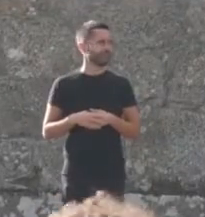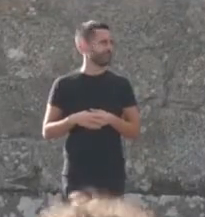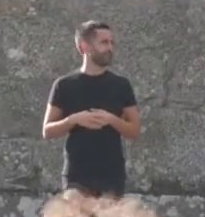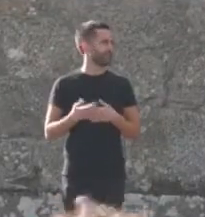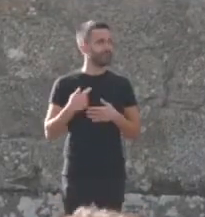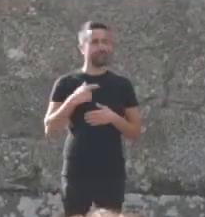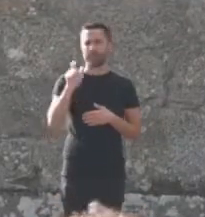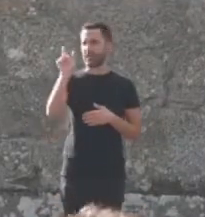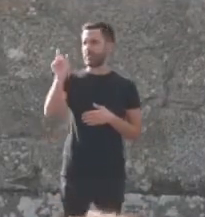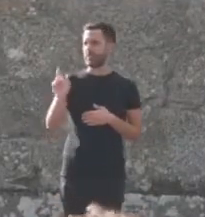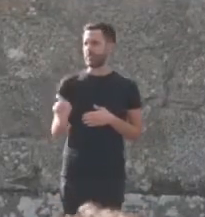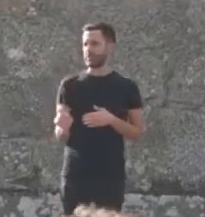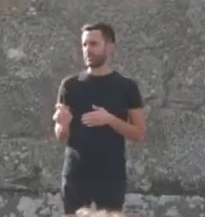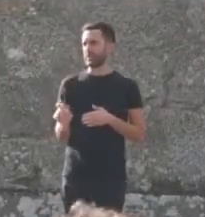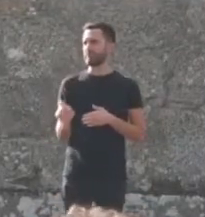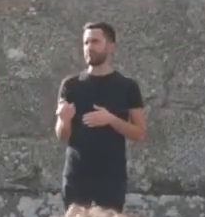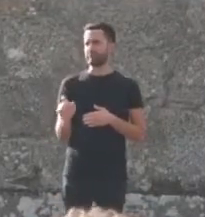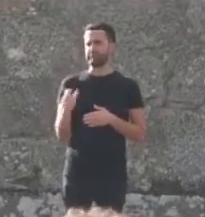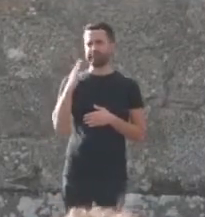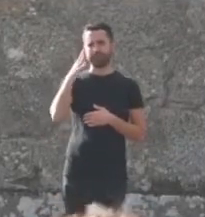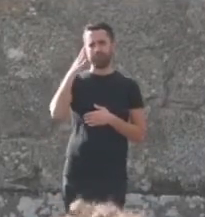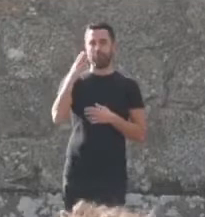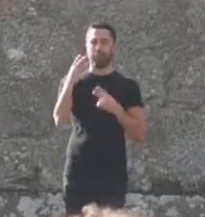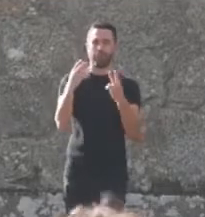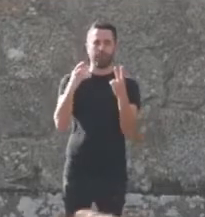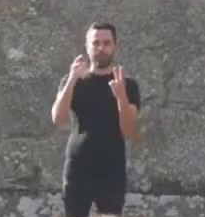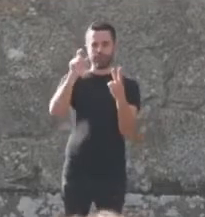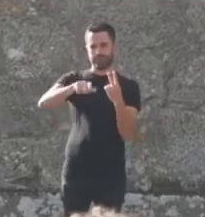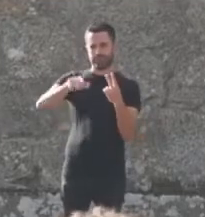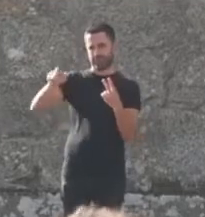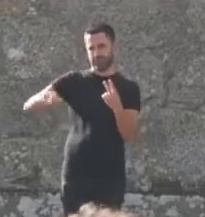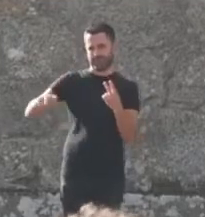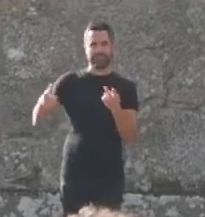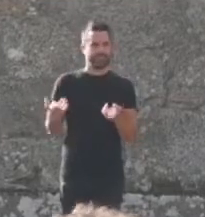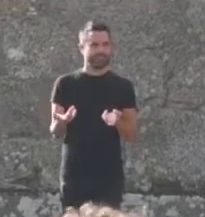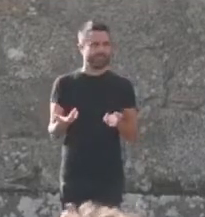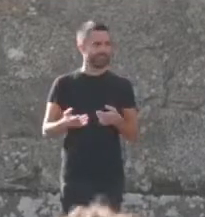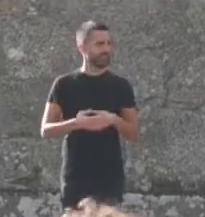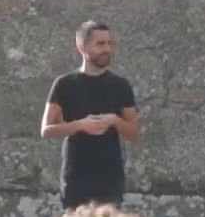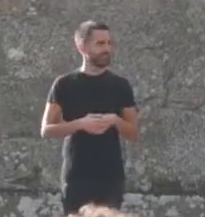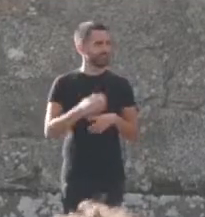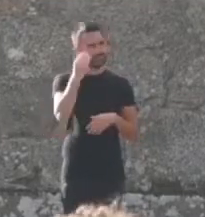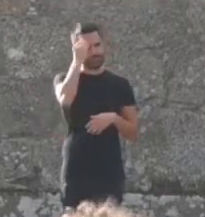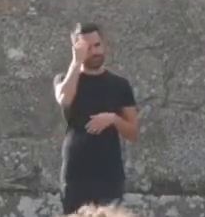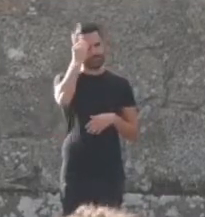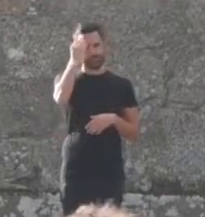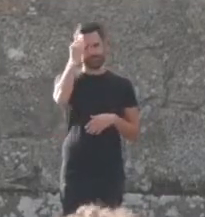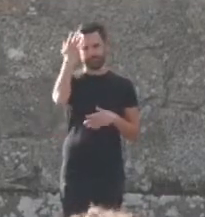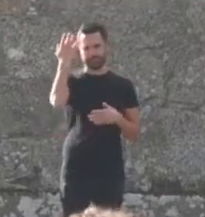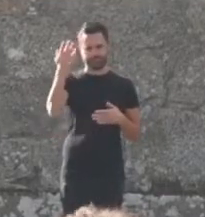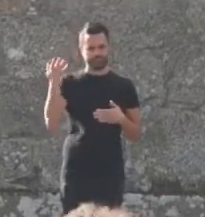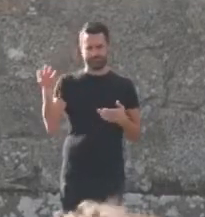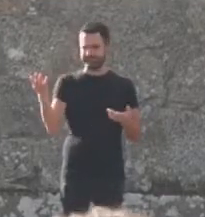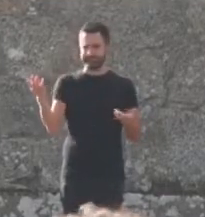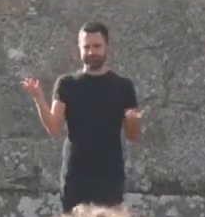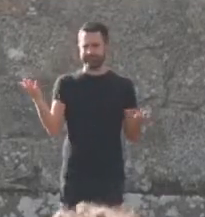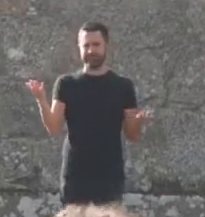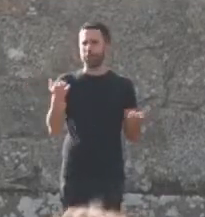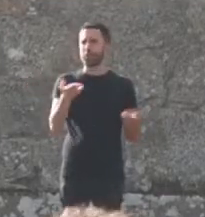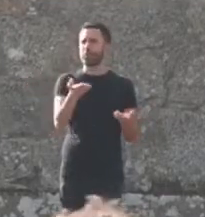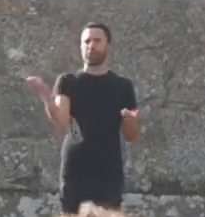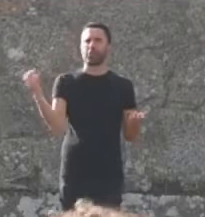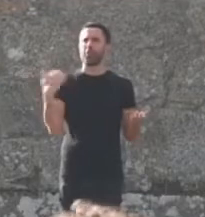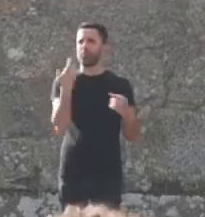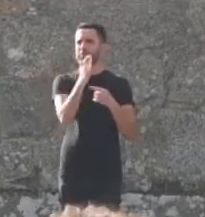unha persoa que creo que, bueno, a dúas persoas que creo que todos que non fai falta